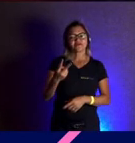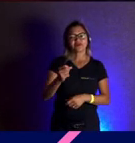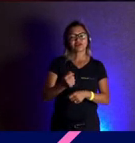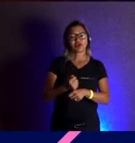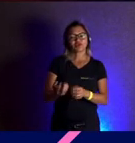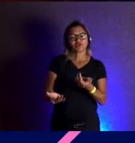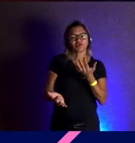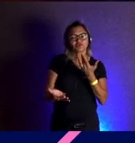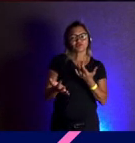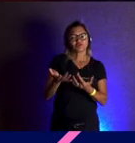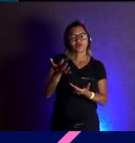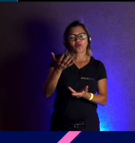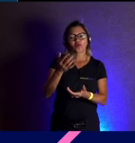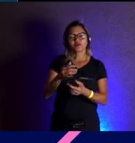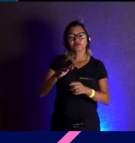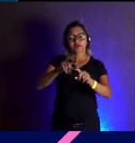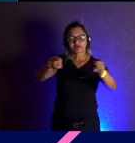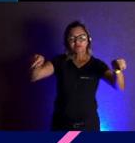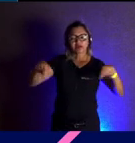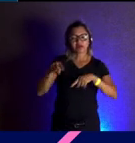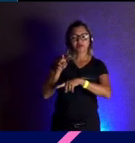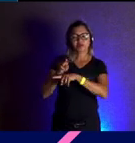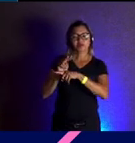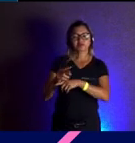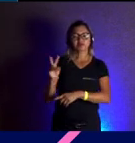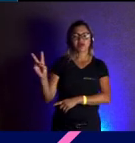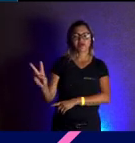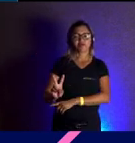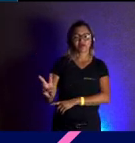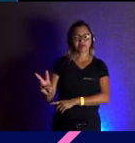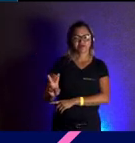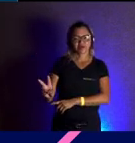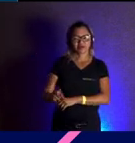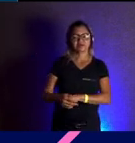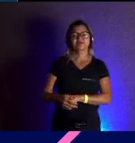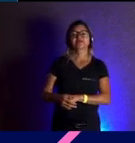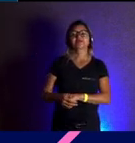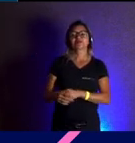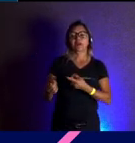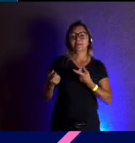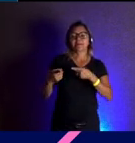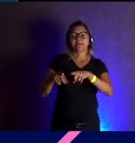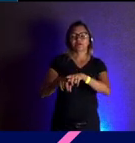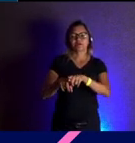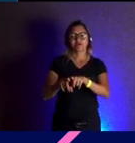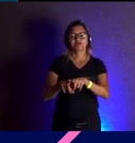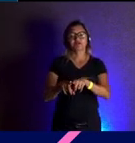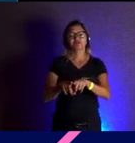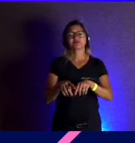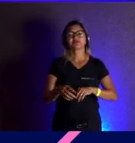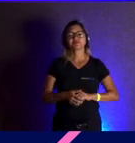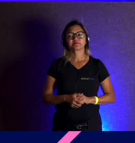áreas protegidas de Venezuela. Es un trabajo que hicimos en alianza con el Rainforest Journalism Fund.